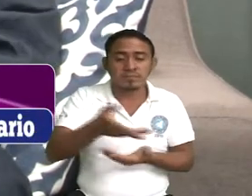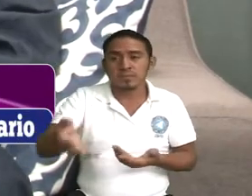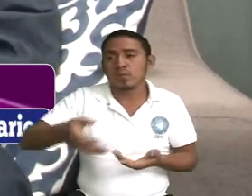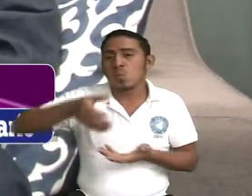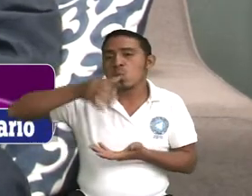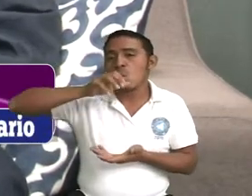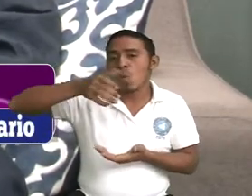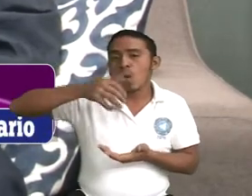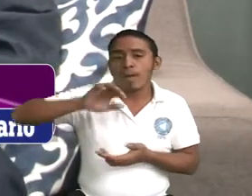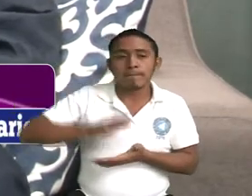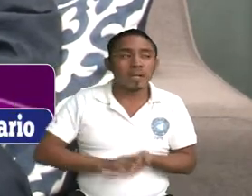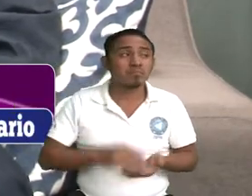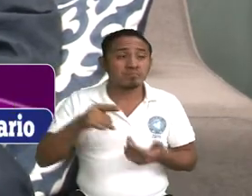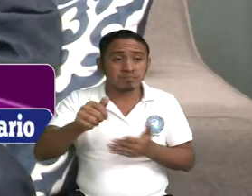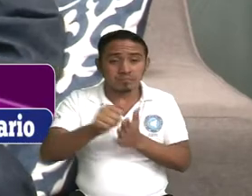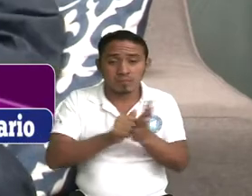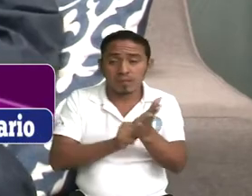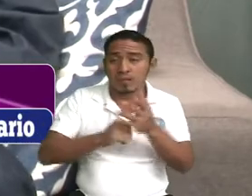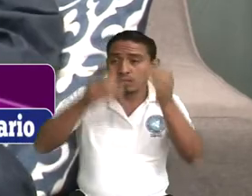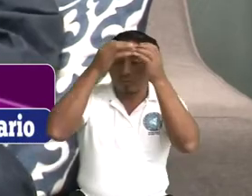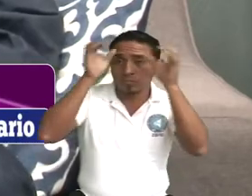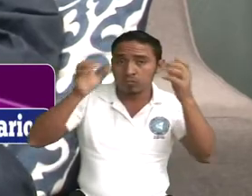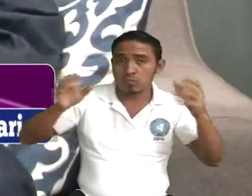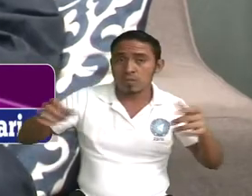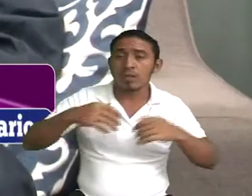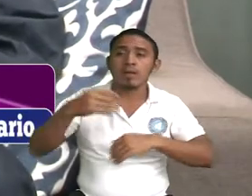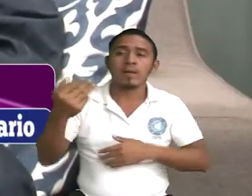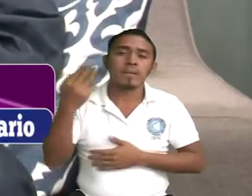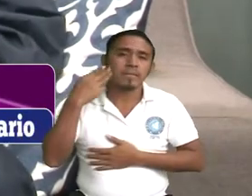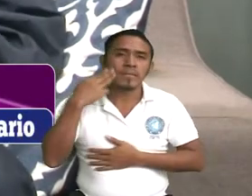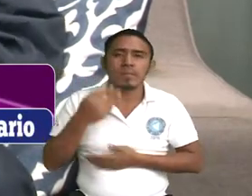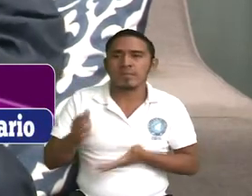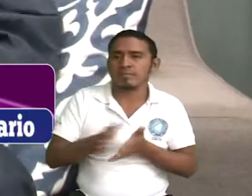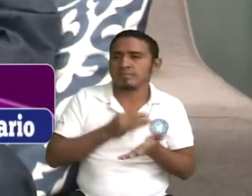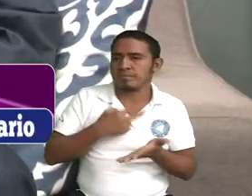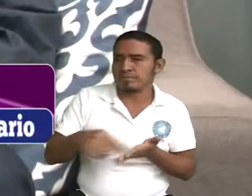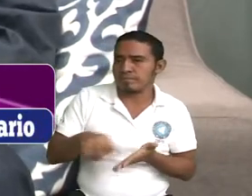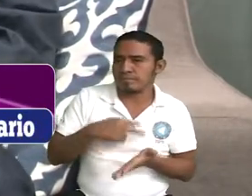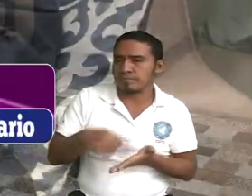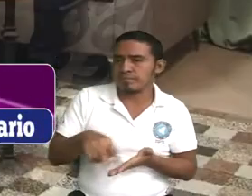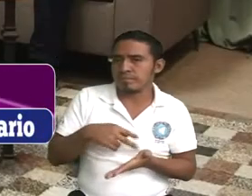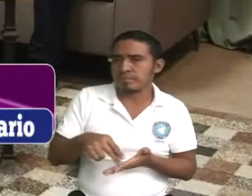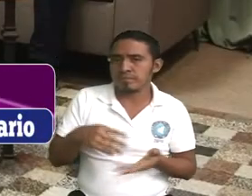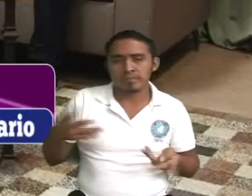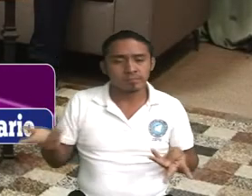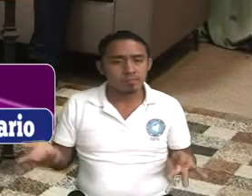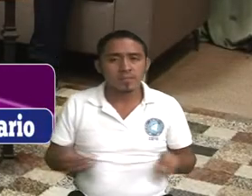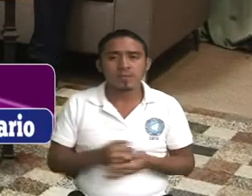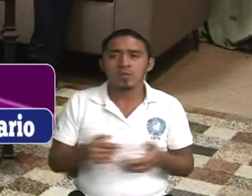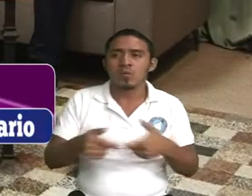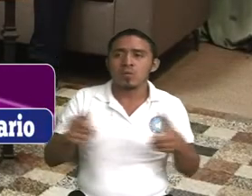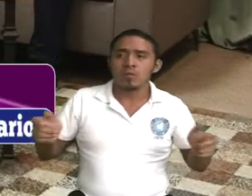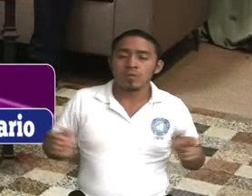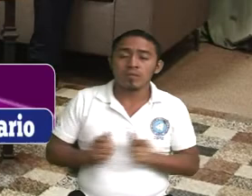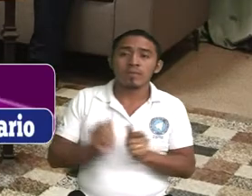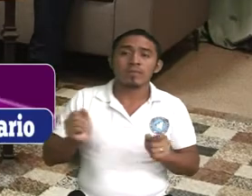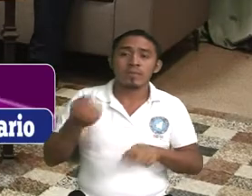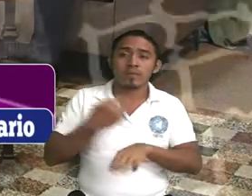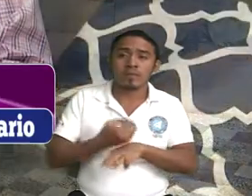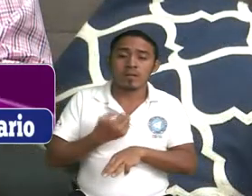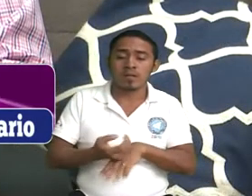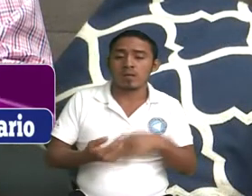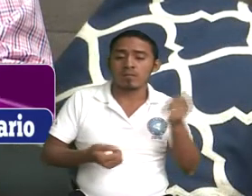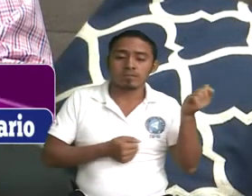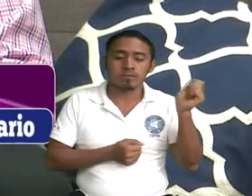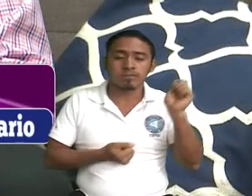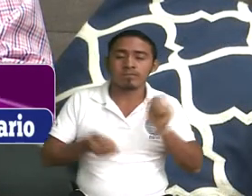sobre todo también esa agenda cultural que las madres bailaron, disfrutaron, con un grupo de la alcaldía de